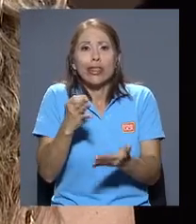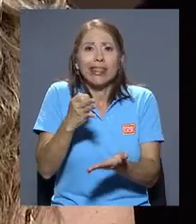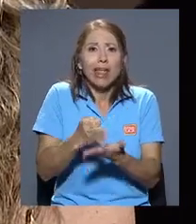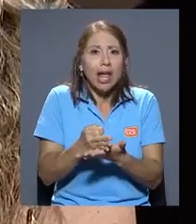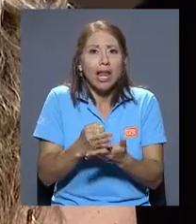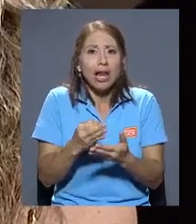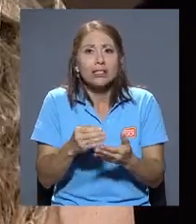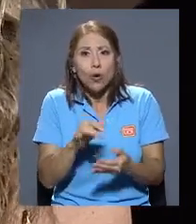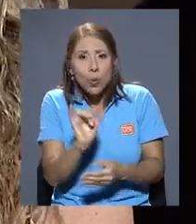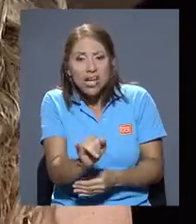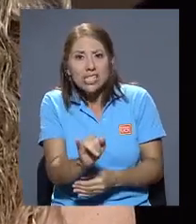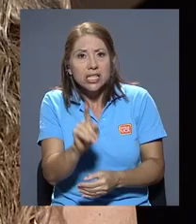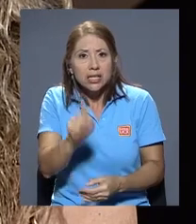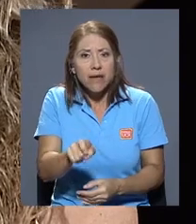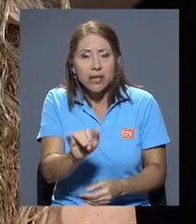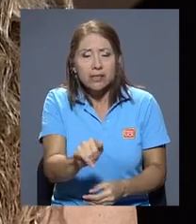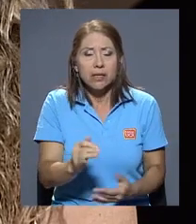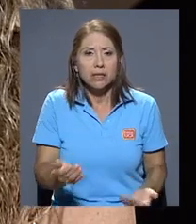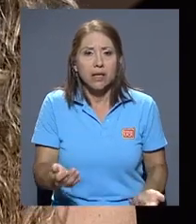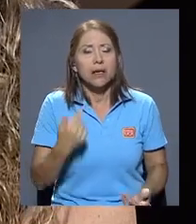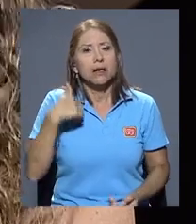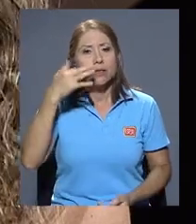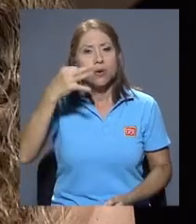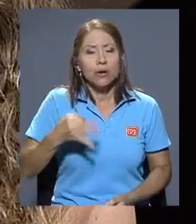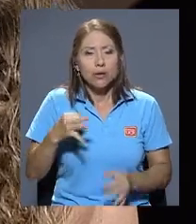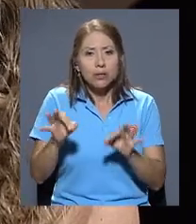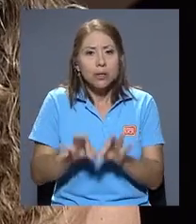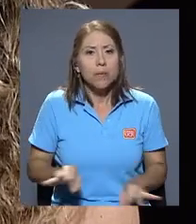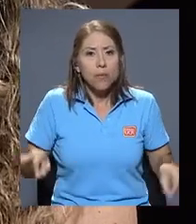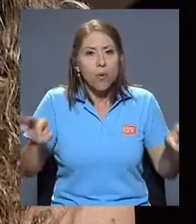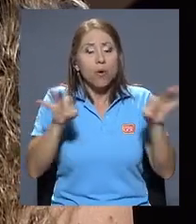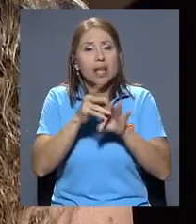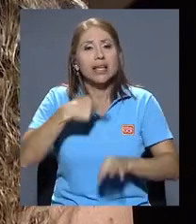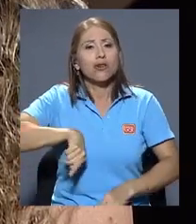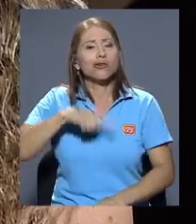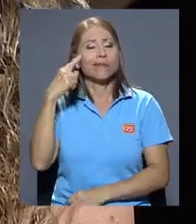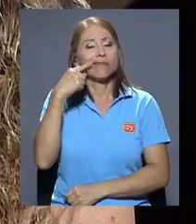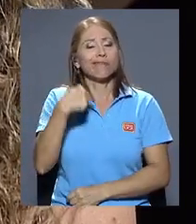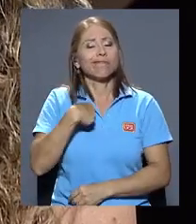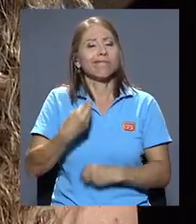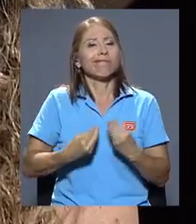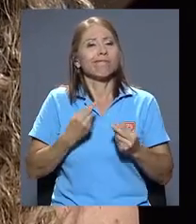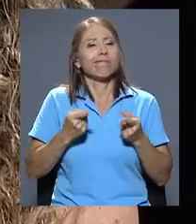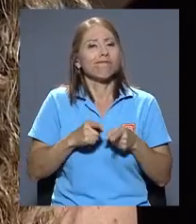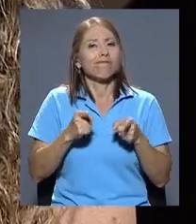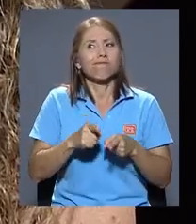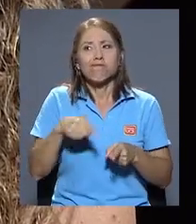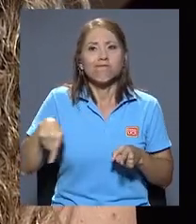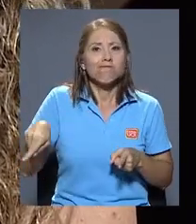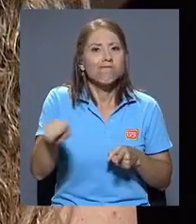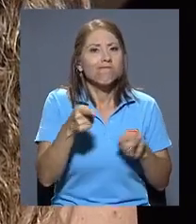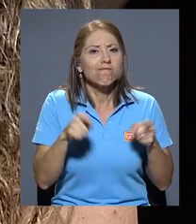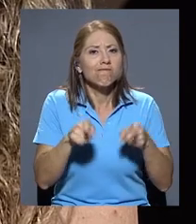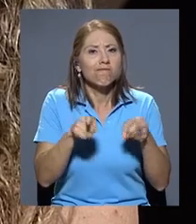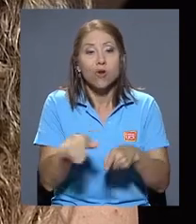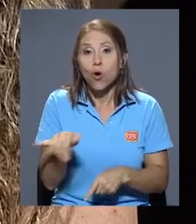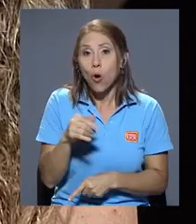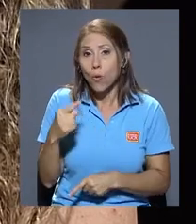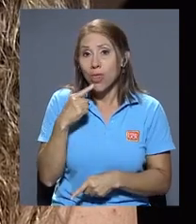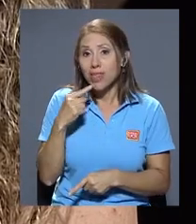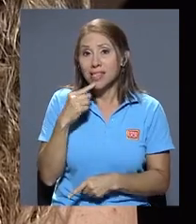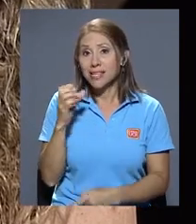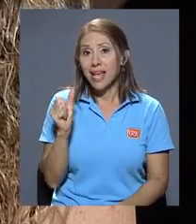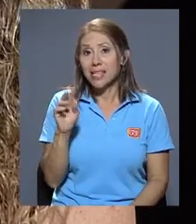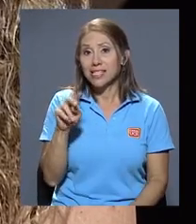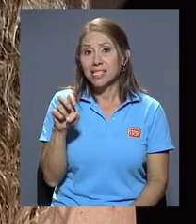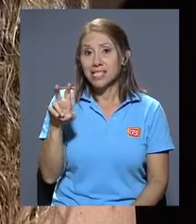Y creo que es importante poner barbas en remojo y, como dice don Steve, esta obra es una reflexión sobre lo que pasa cuando se va